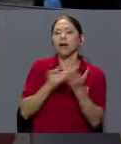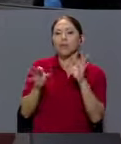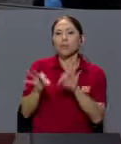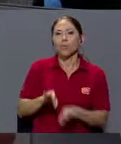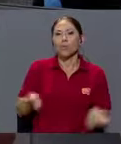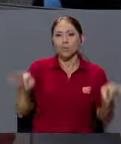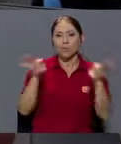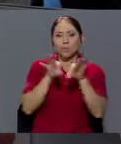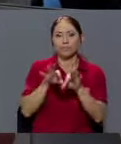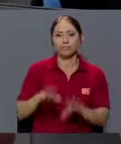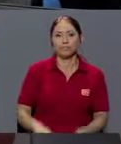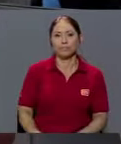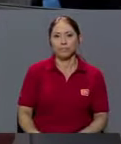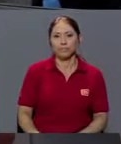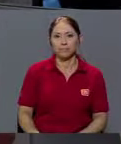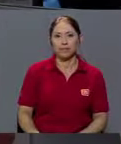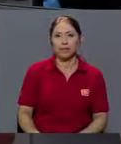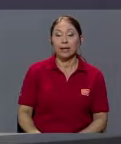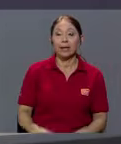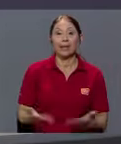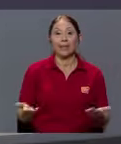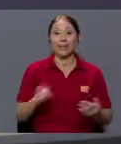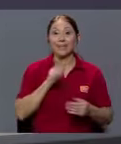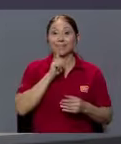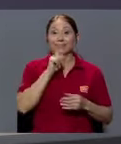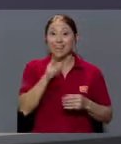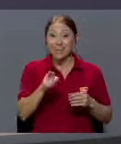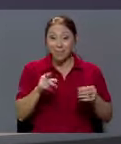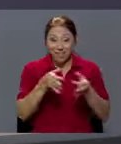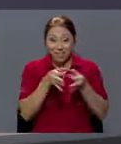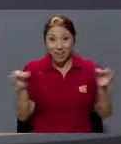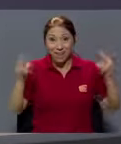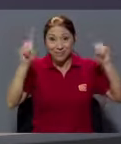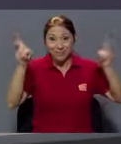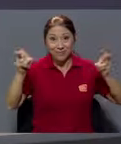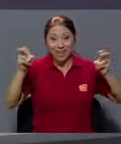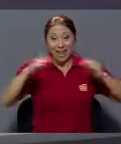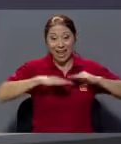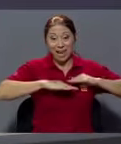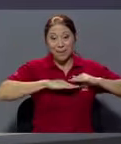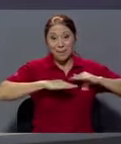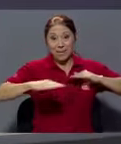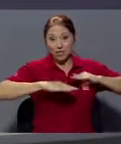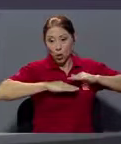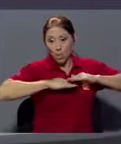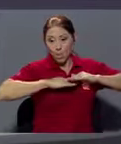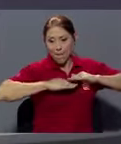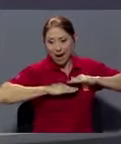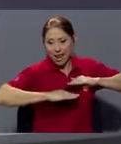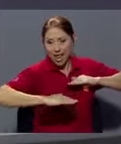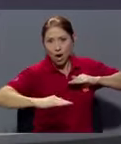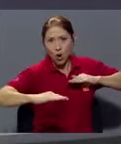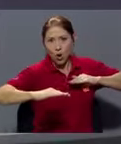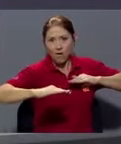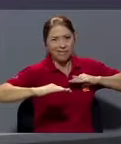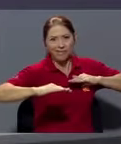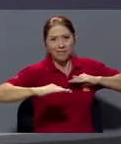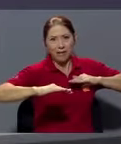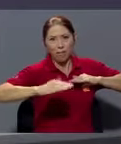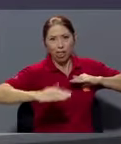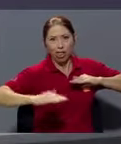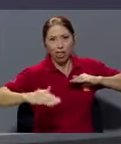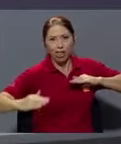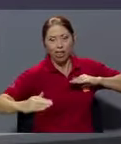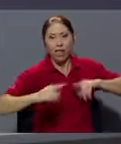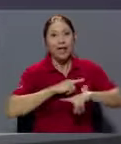muy importante. Ciertamente el piso no está parejo, pero también usted no le puede cobrar